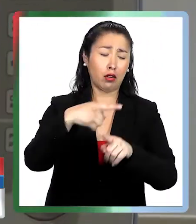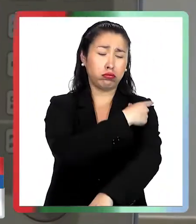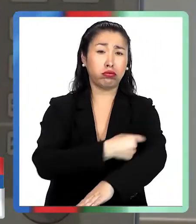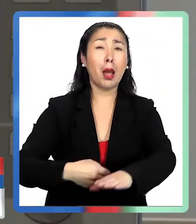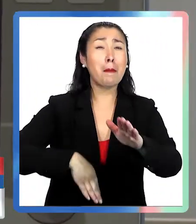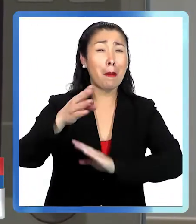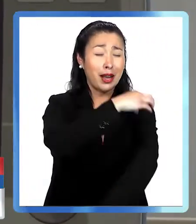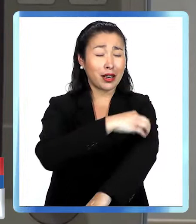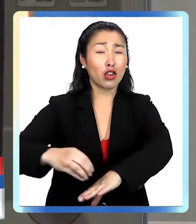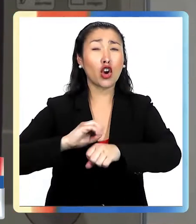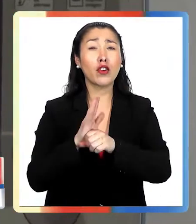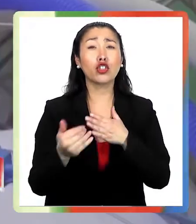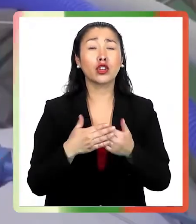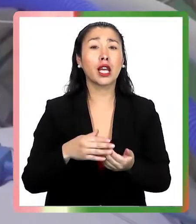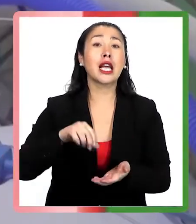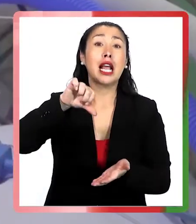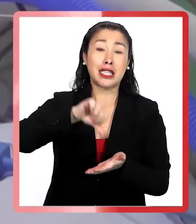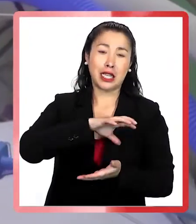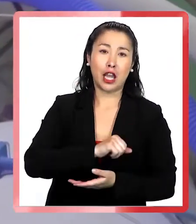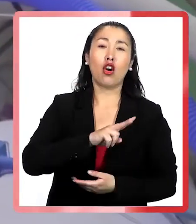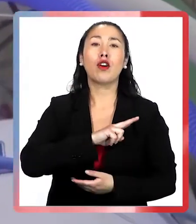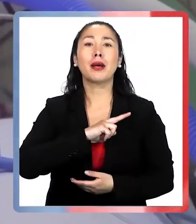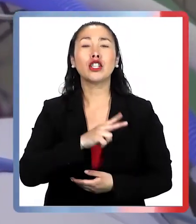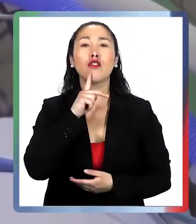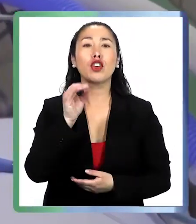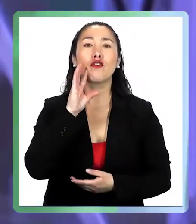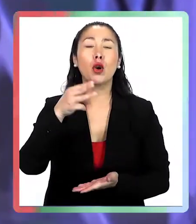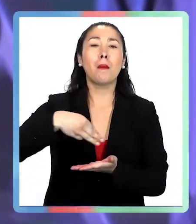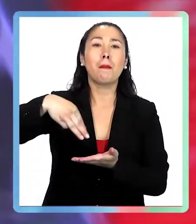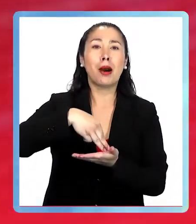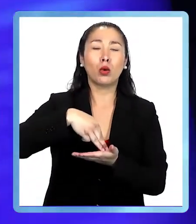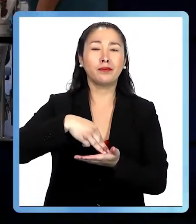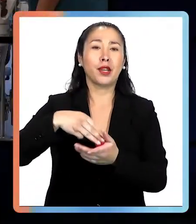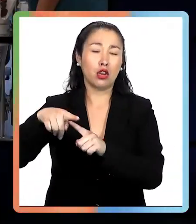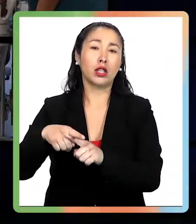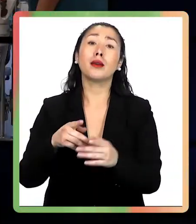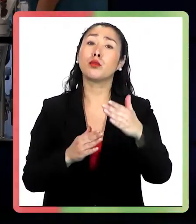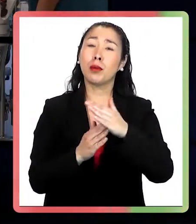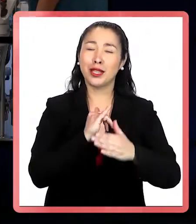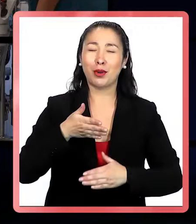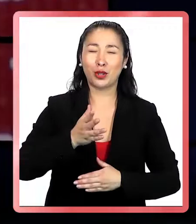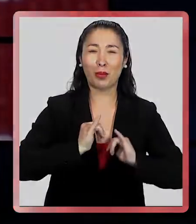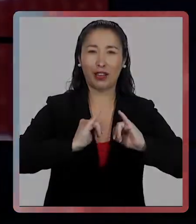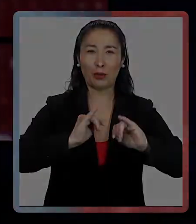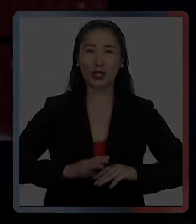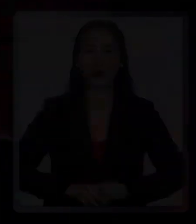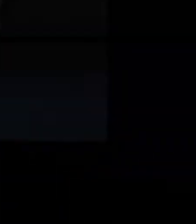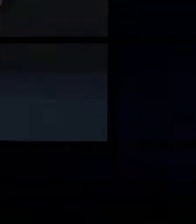más casos se están registrando son la capital, Valparaíso, Biobío, Maule y O'Higgins. Pausa y ya estamos de